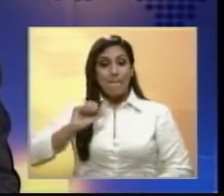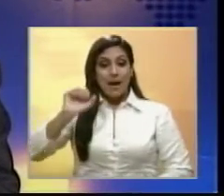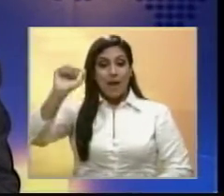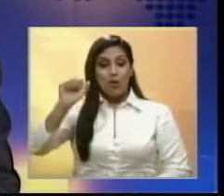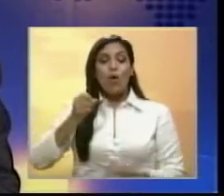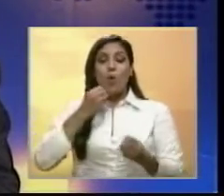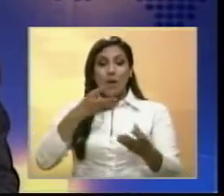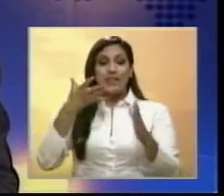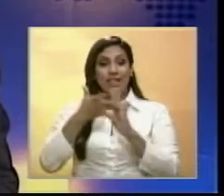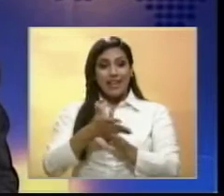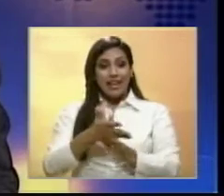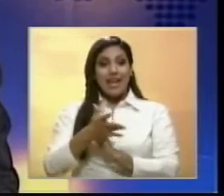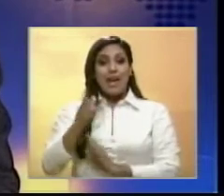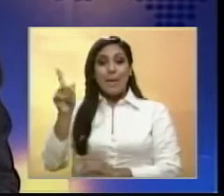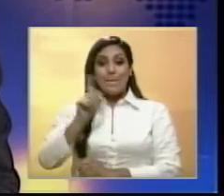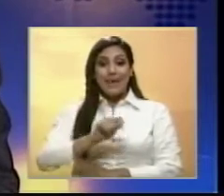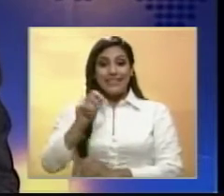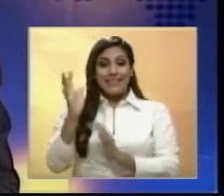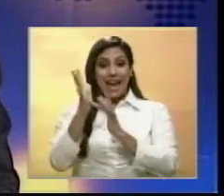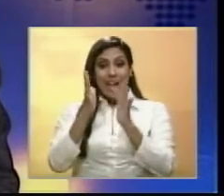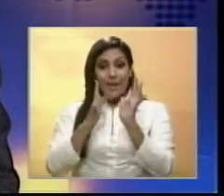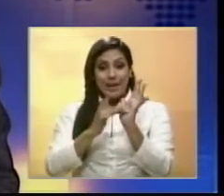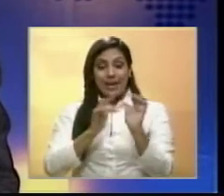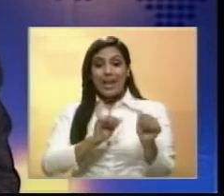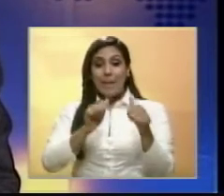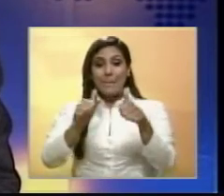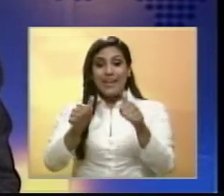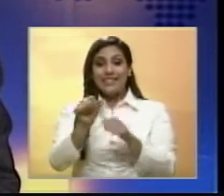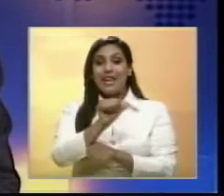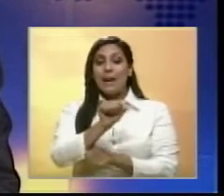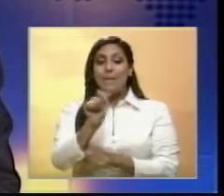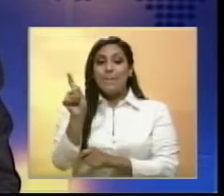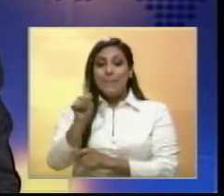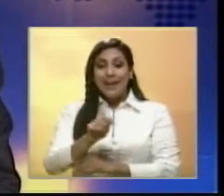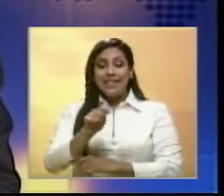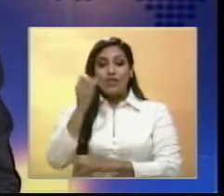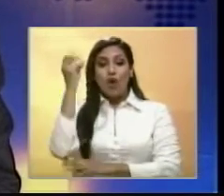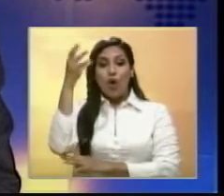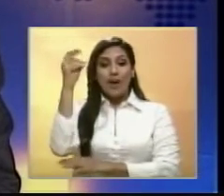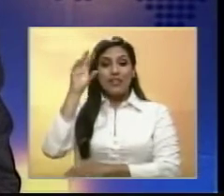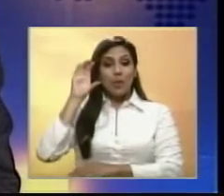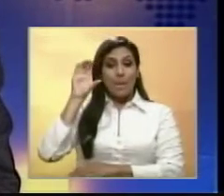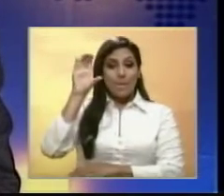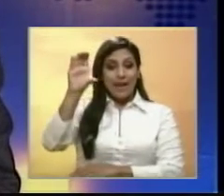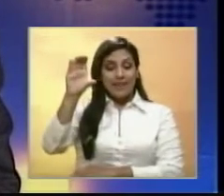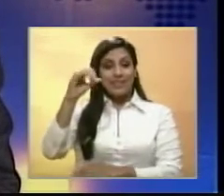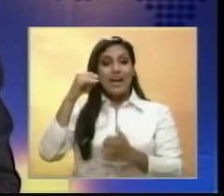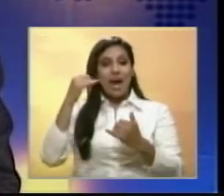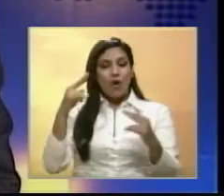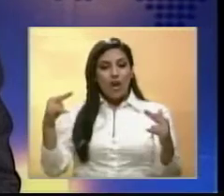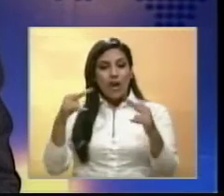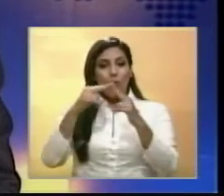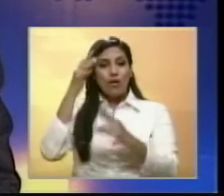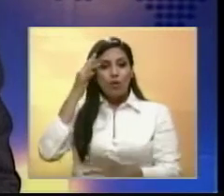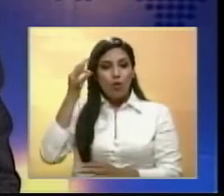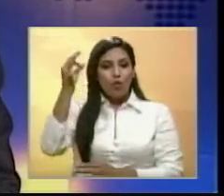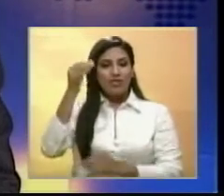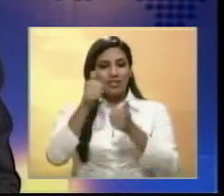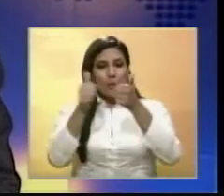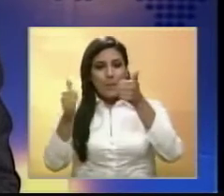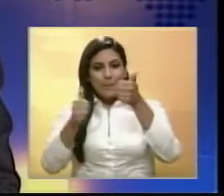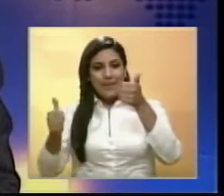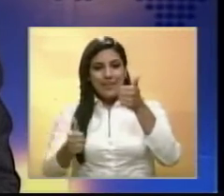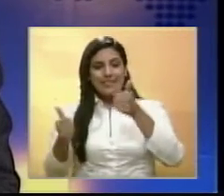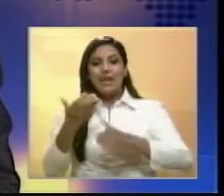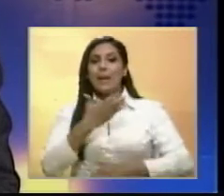Maduro, aseveró que el mes de abril arranca como el mes del Congreso de la Patria. En un encuentro con el Consejo de